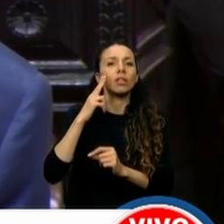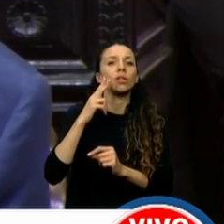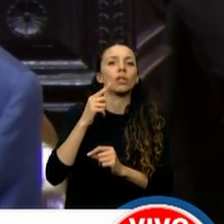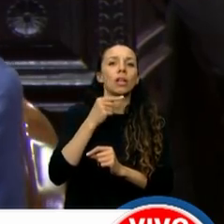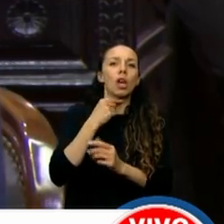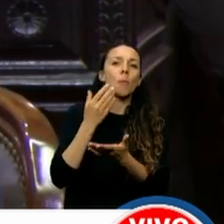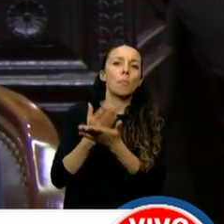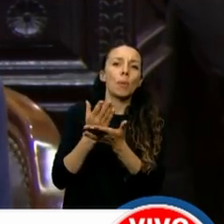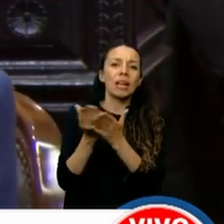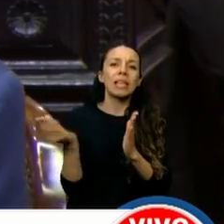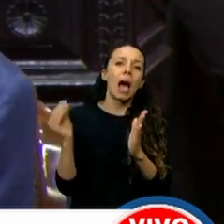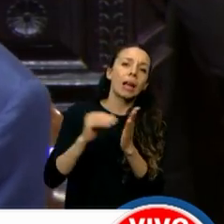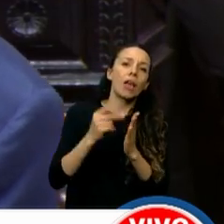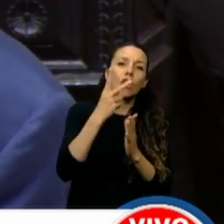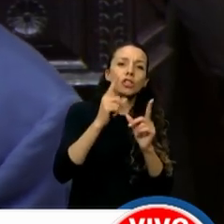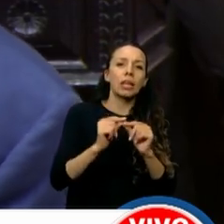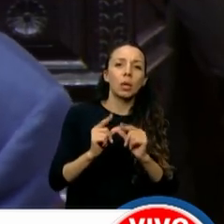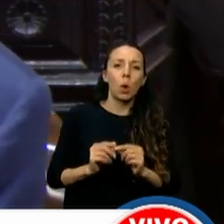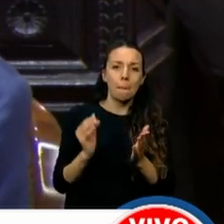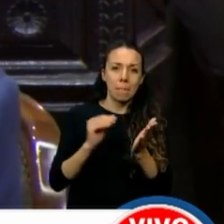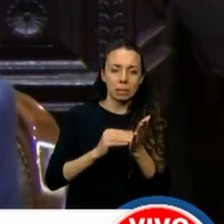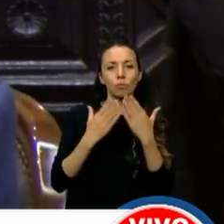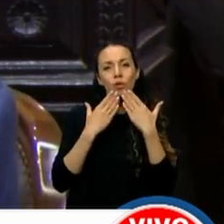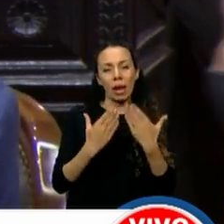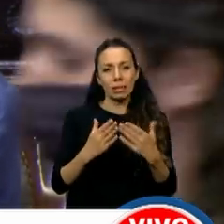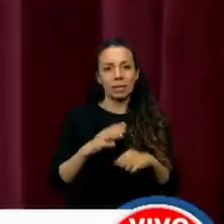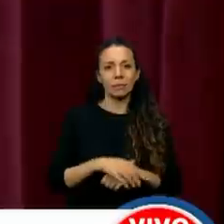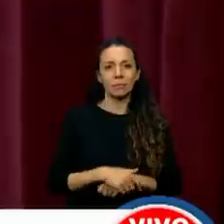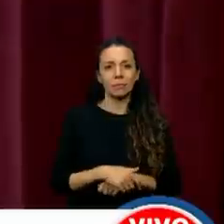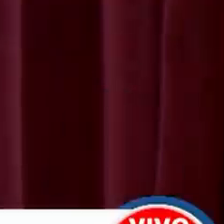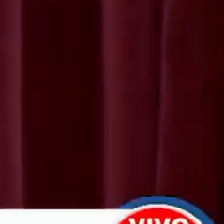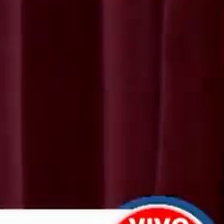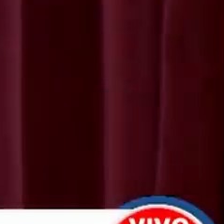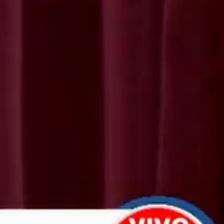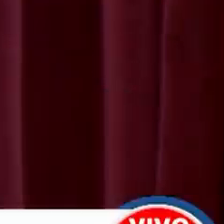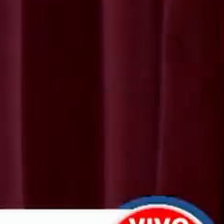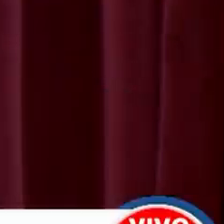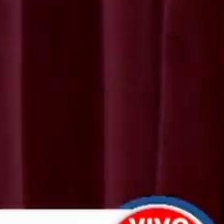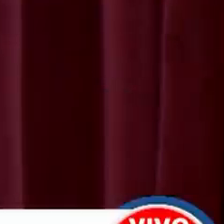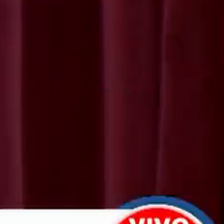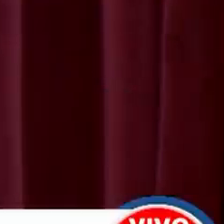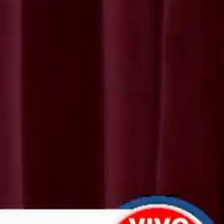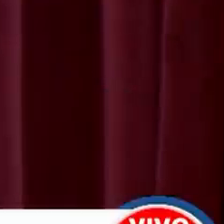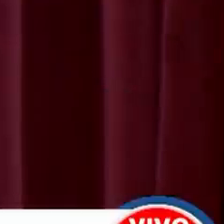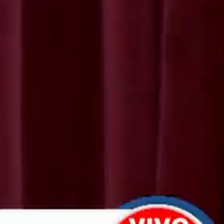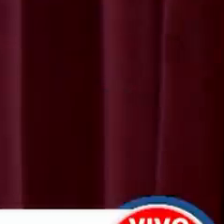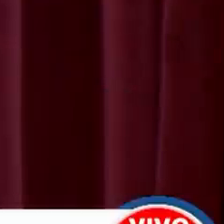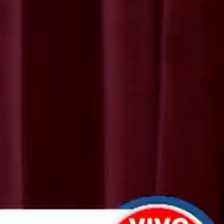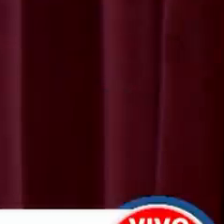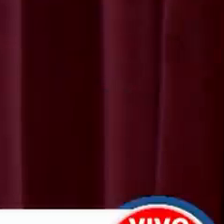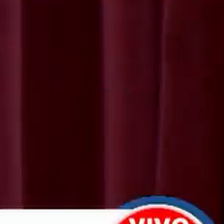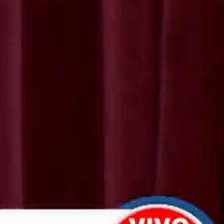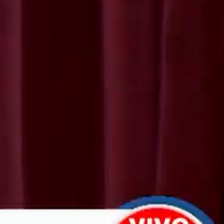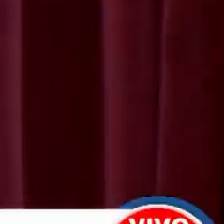la inserción de dos artículos nuevos muchas gracias presidente gracias diputado carro en el uso de la